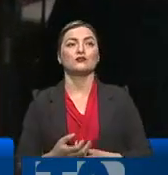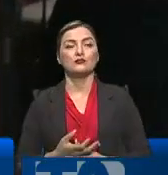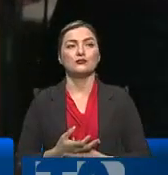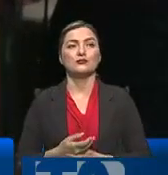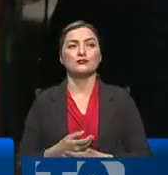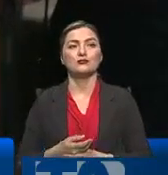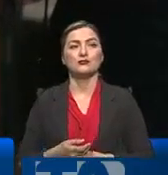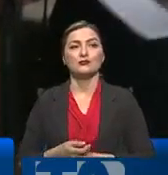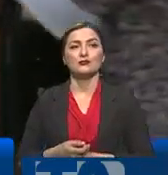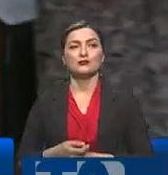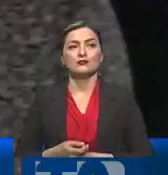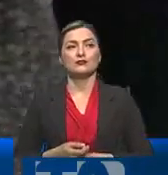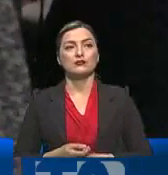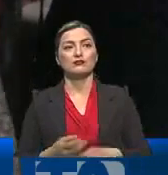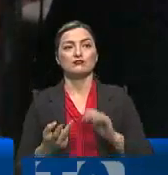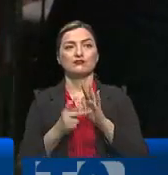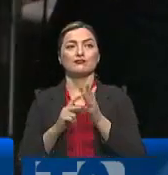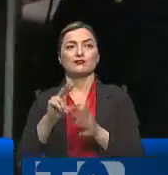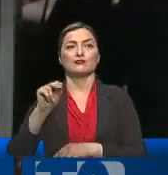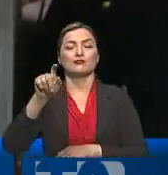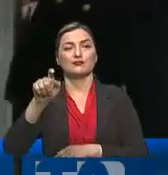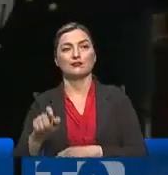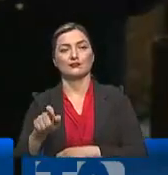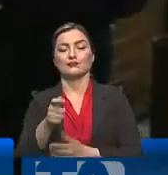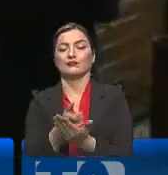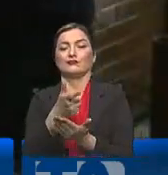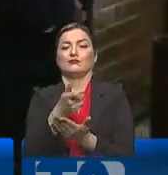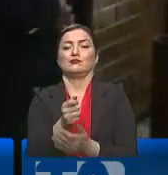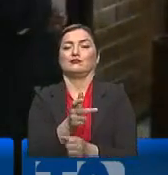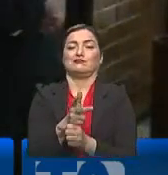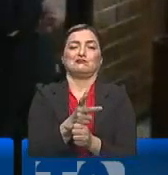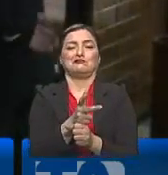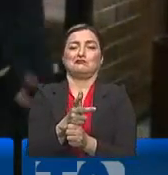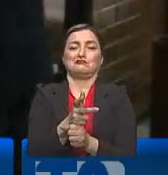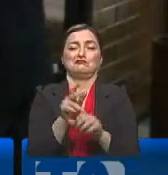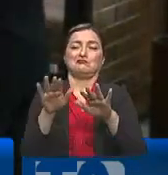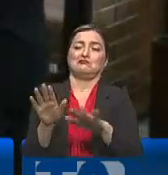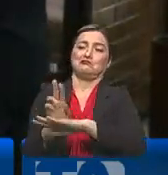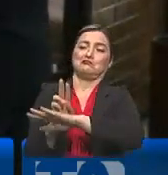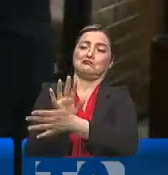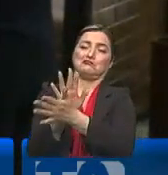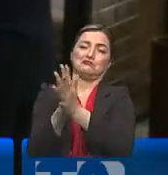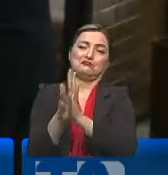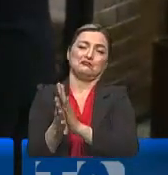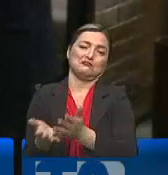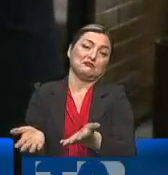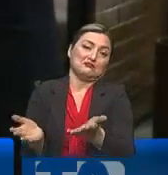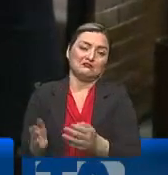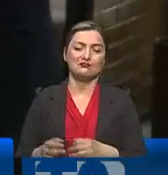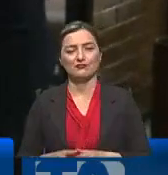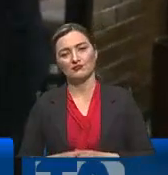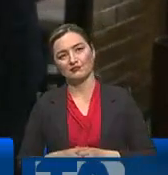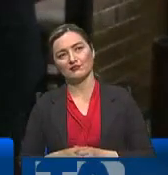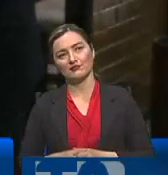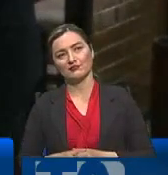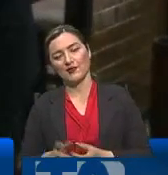querría decir que no fue necesario comprarlas para movilidad y que están ahí sin uso y que entonces démosles